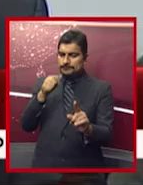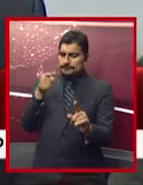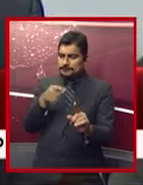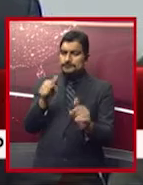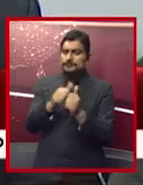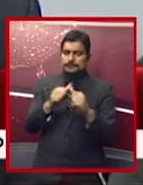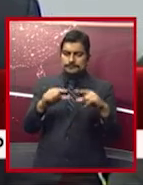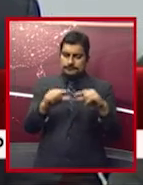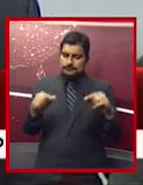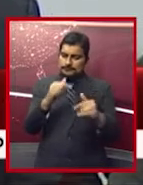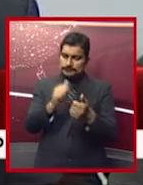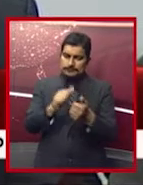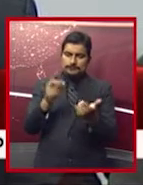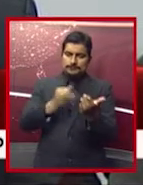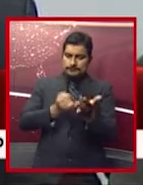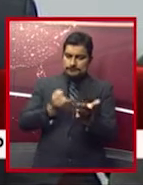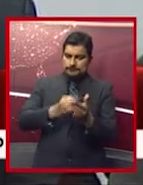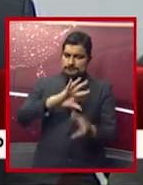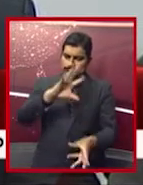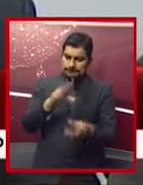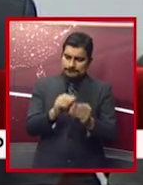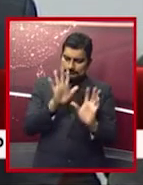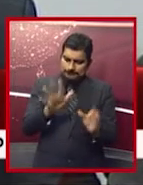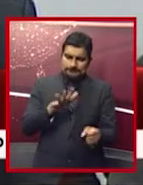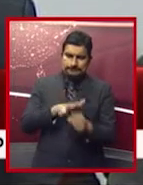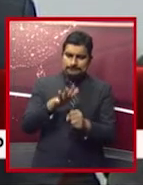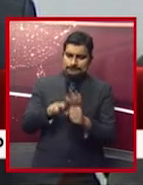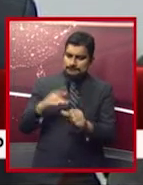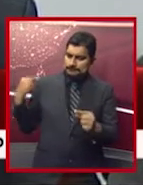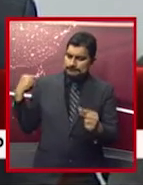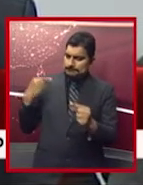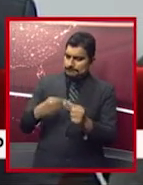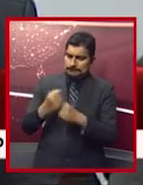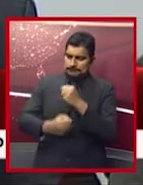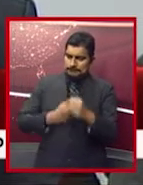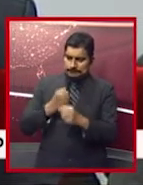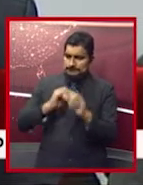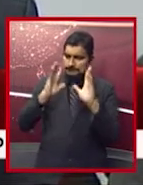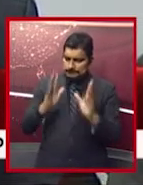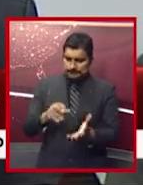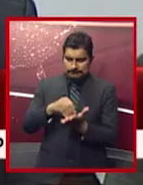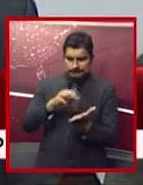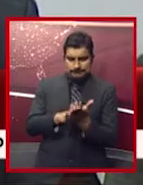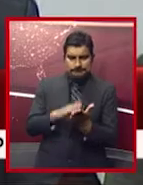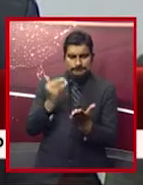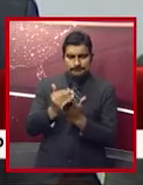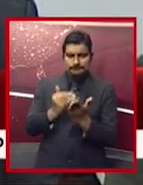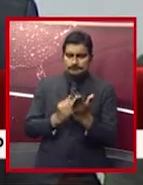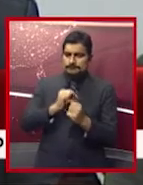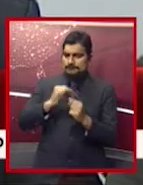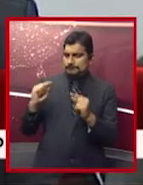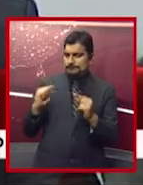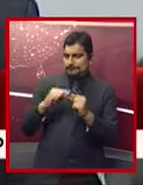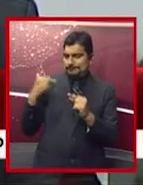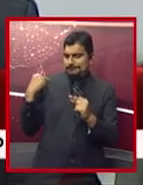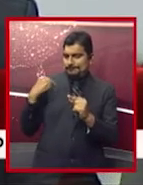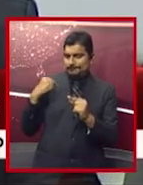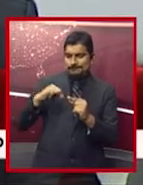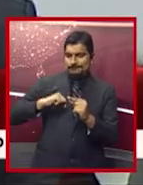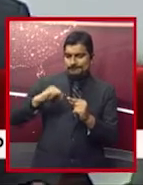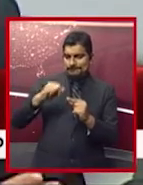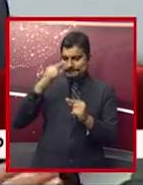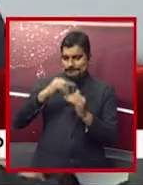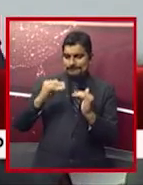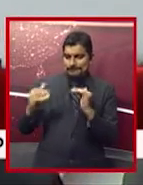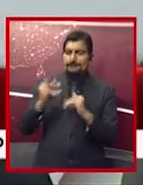como los impuestos ya están predeterminados desde el inicio del año, es decir, el incremento reciente que observamos en